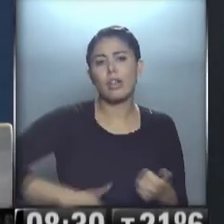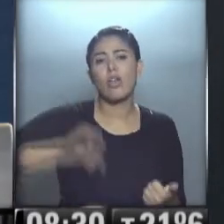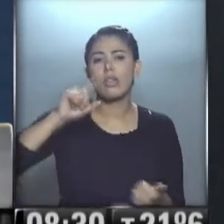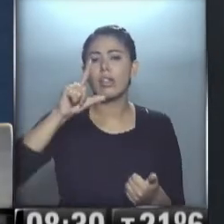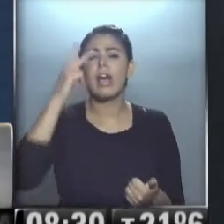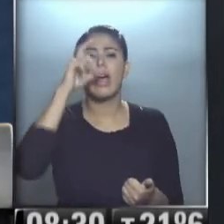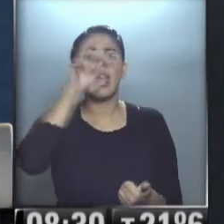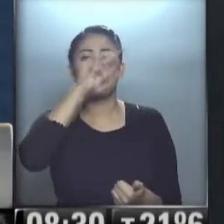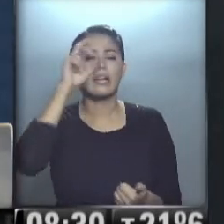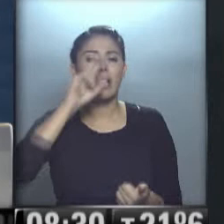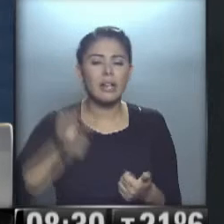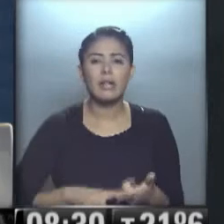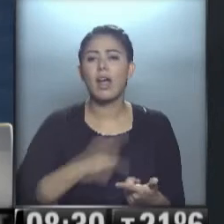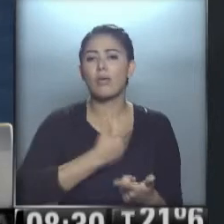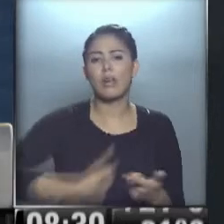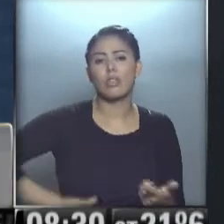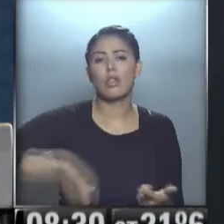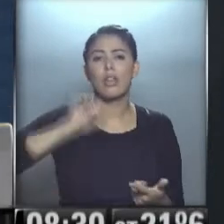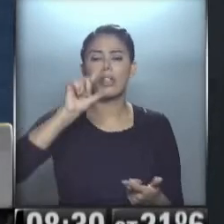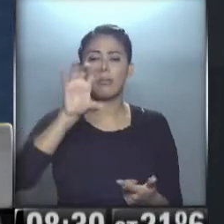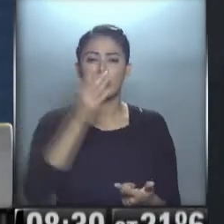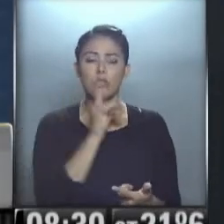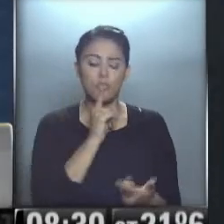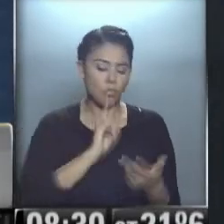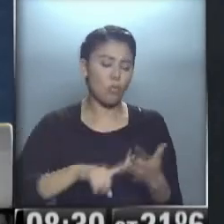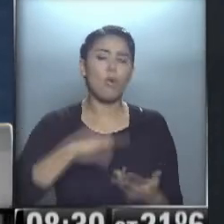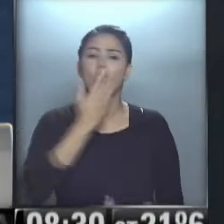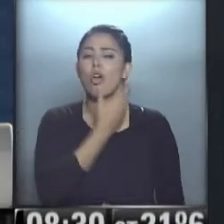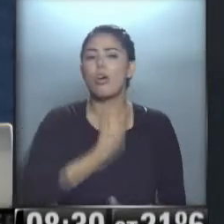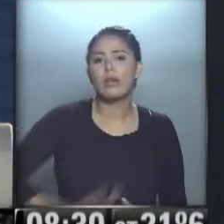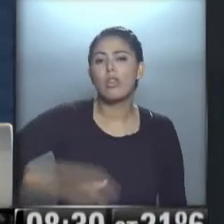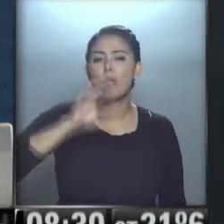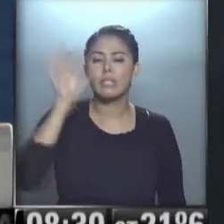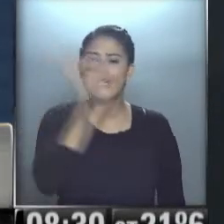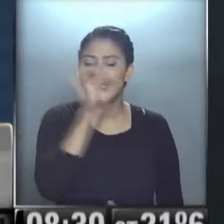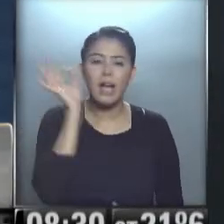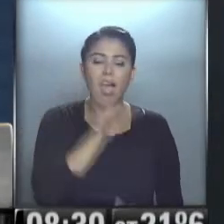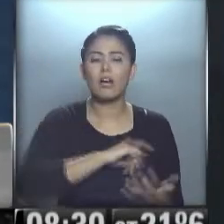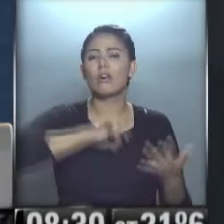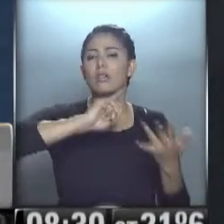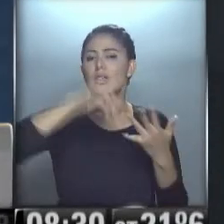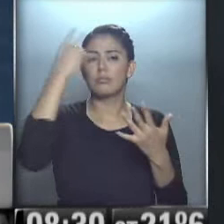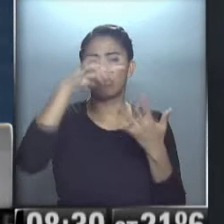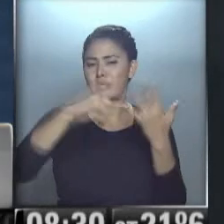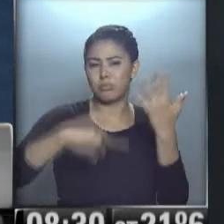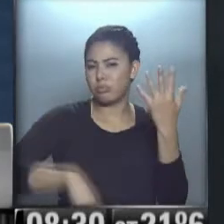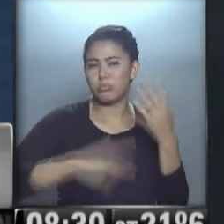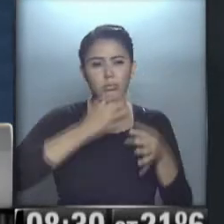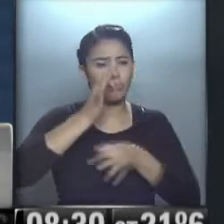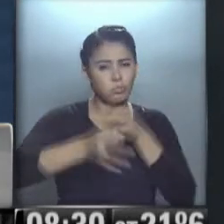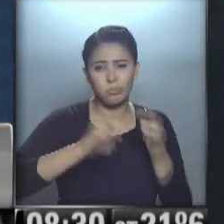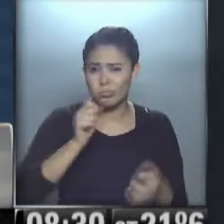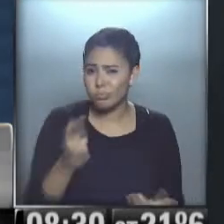Herrera, el gobernador Martín Bussi de Chubut, el gobernador a cargo de la provincia del Chaco, Juan Carlos Basilef Ivanov. O sea, estoy